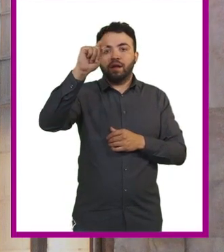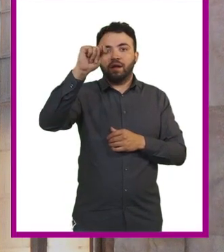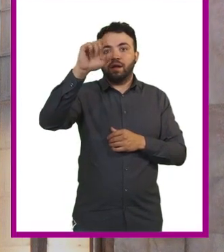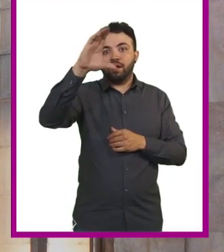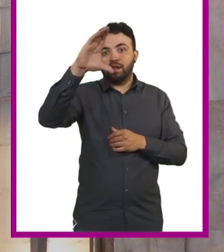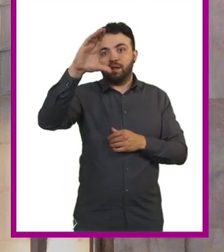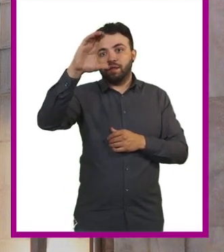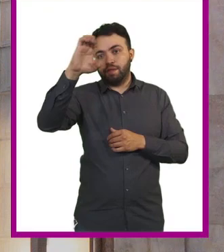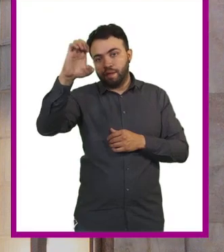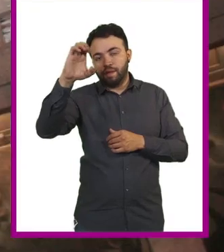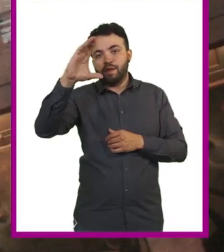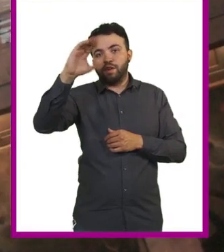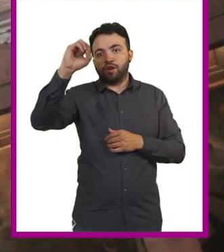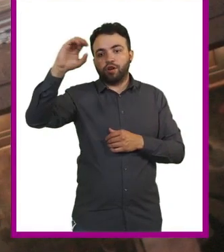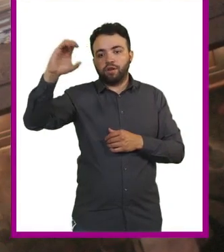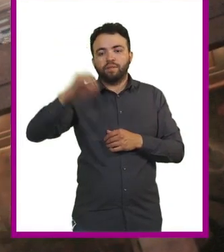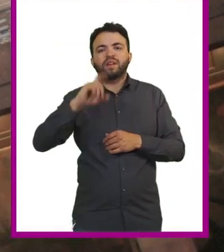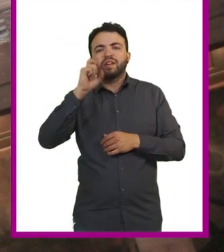artes decorativas.